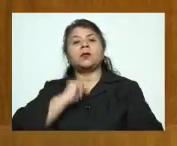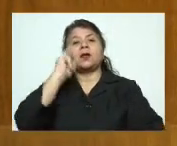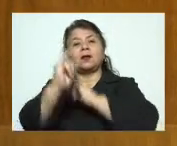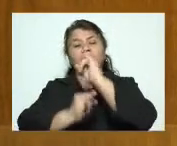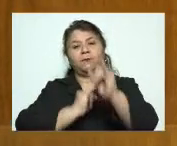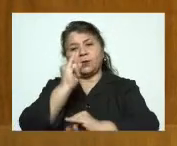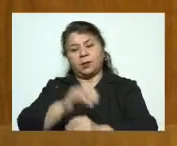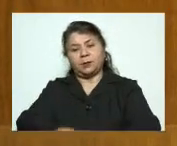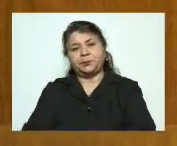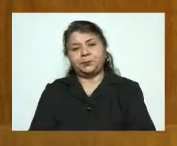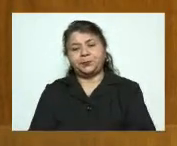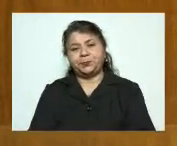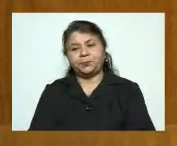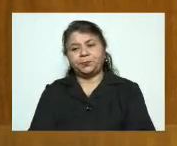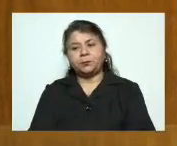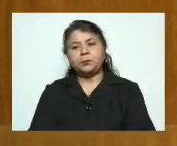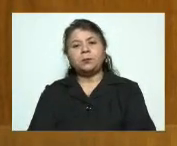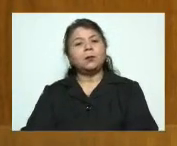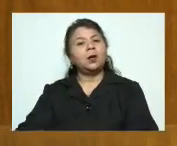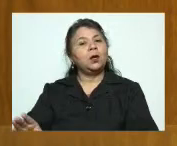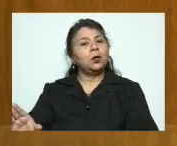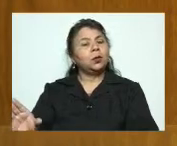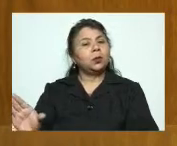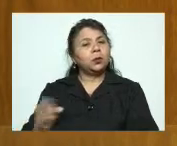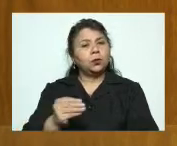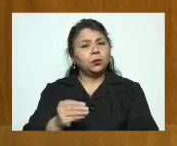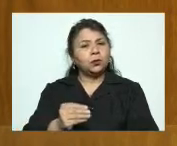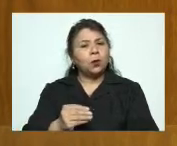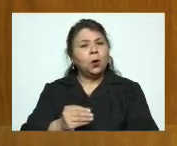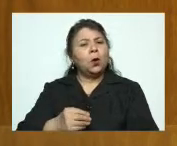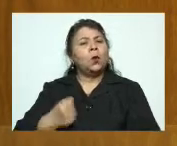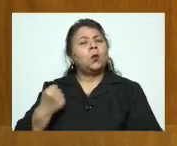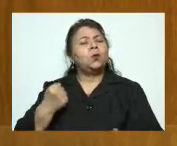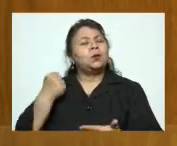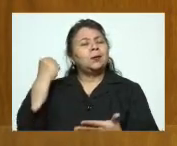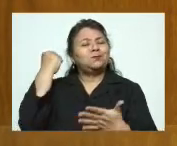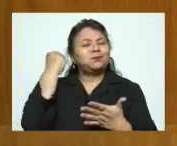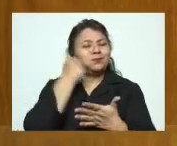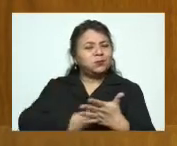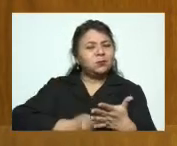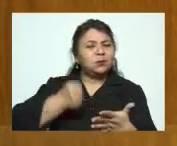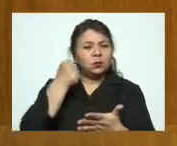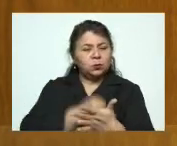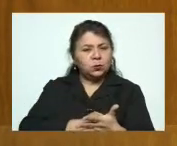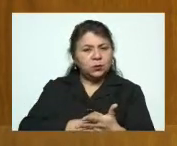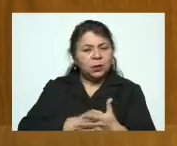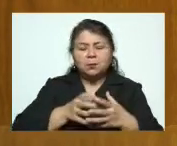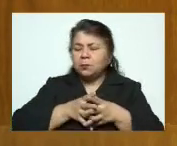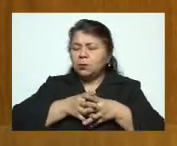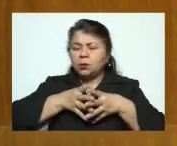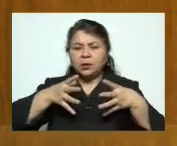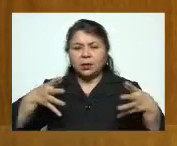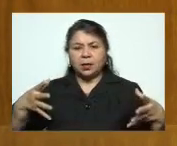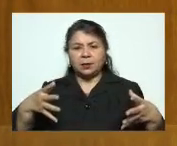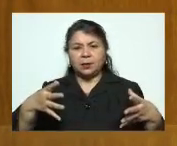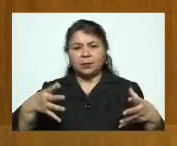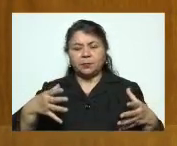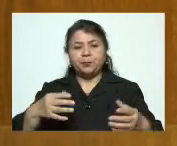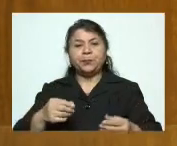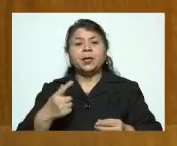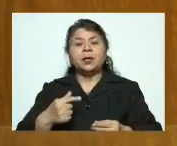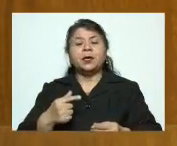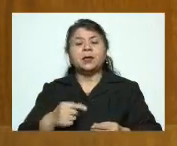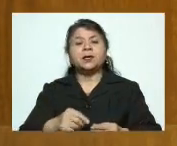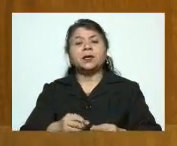Todos estamos dando una gran batalla que nos está permitiendo, hasta la fecha, hasta el momento, contener el brote